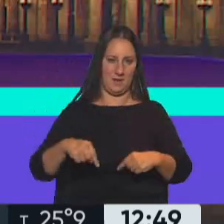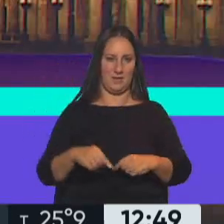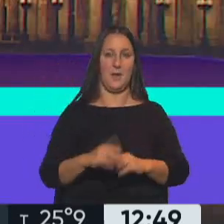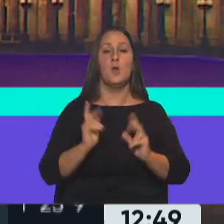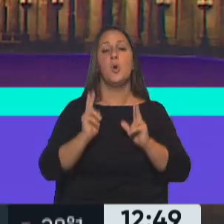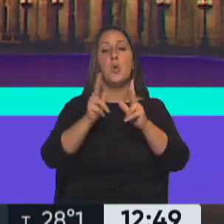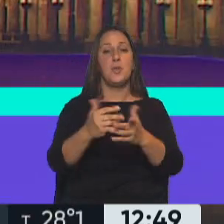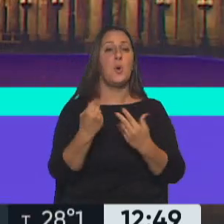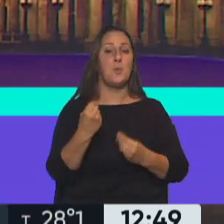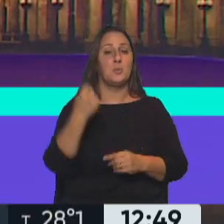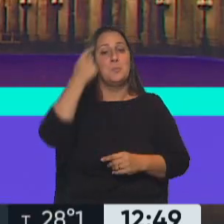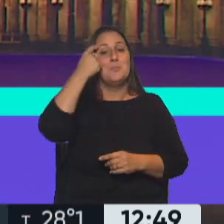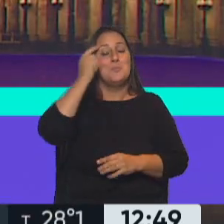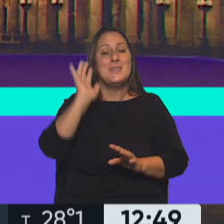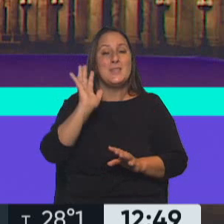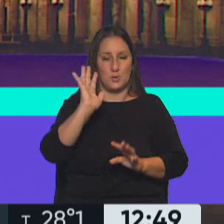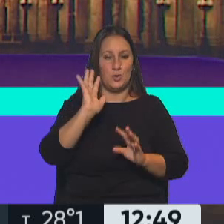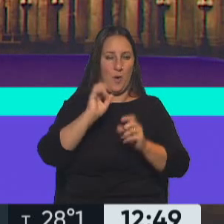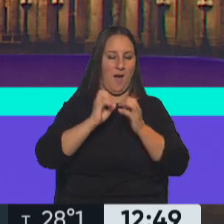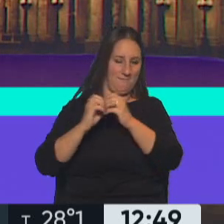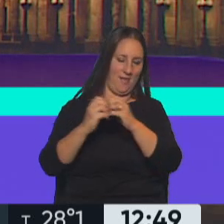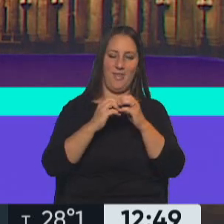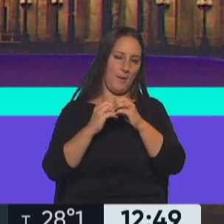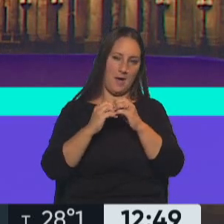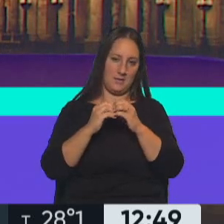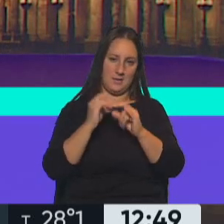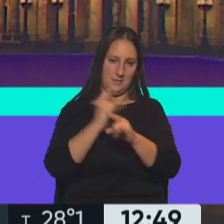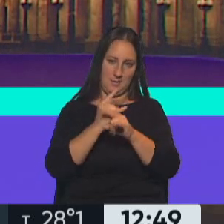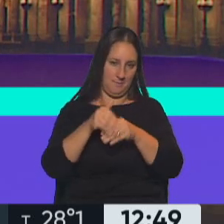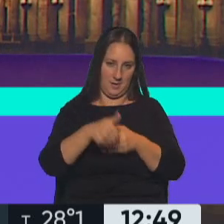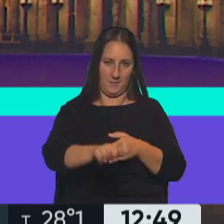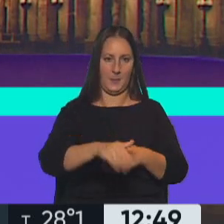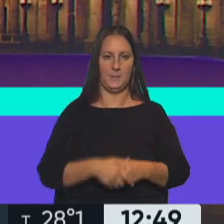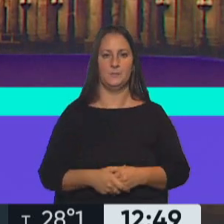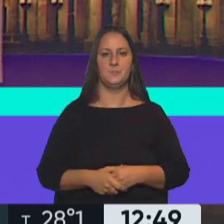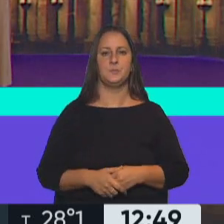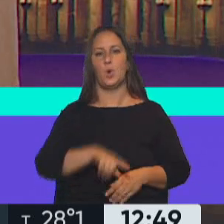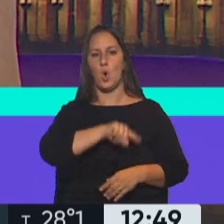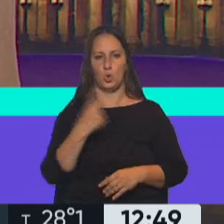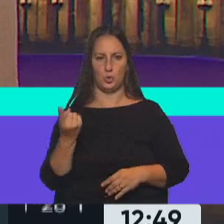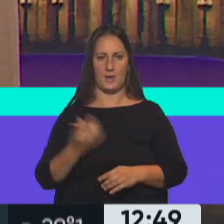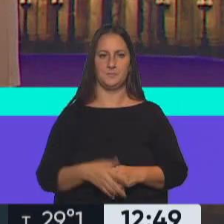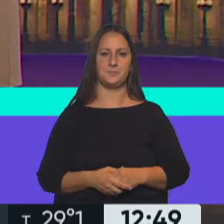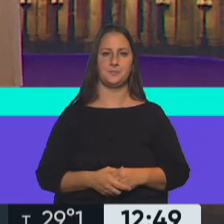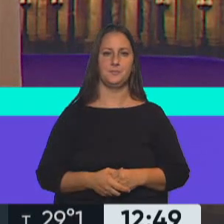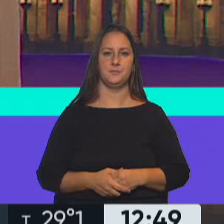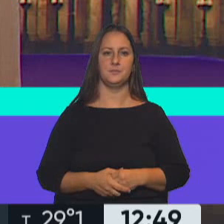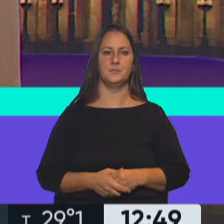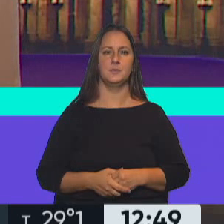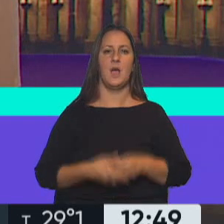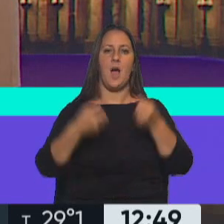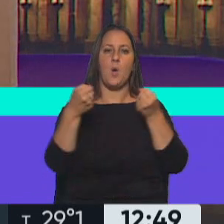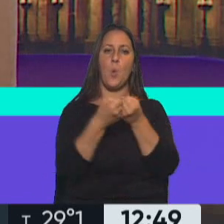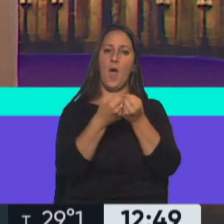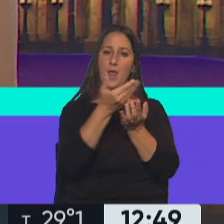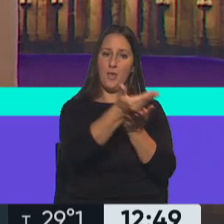digo porque creo que este va a ser un motivo de discusión permanente hacia adelante. Avancemos con otra información y nos metemos